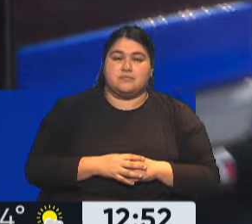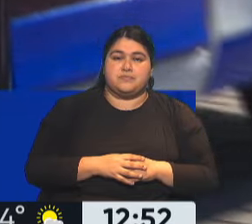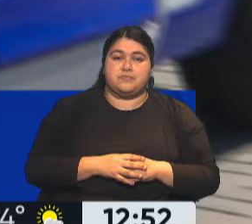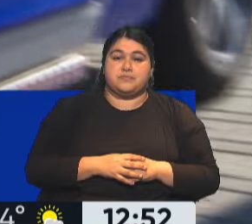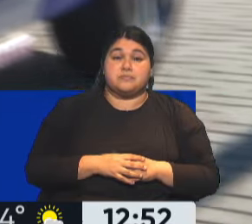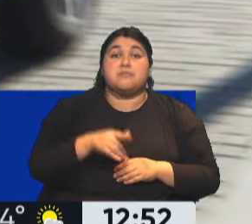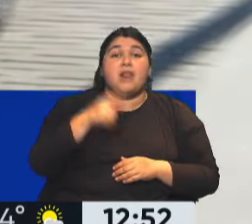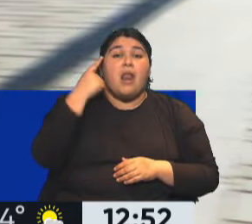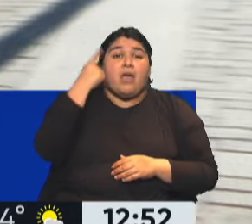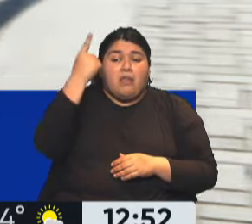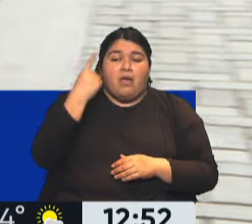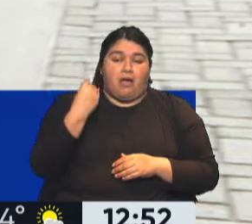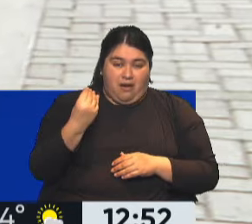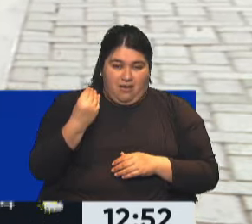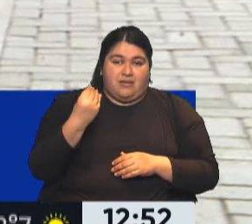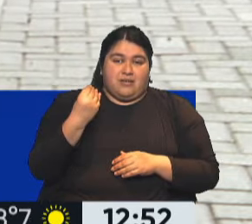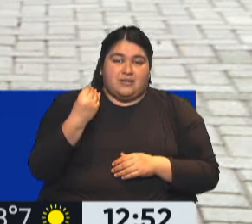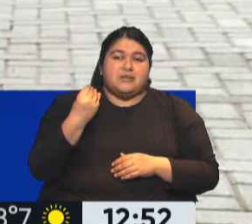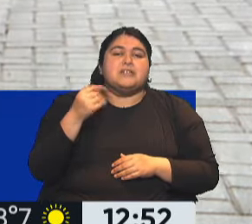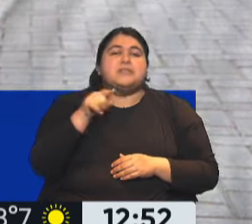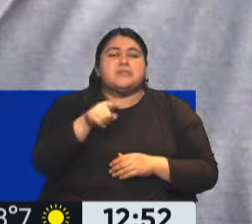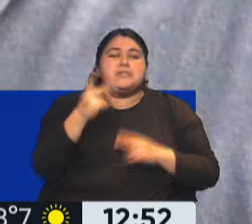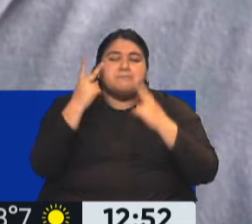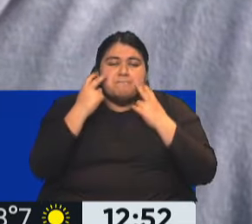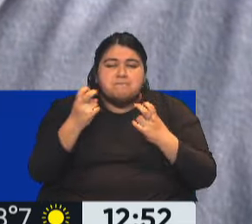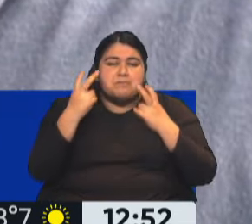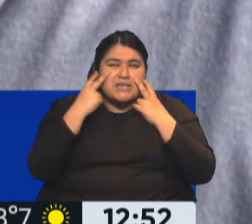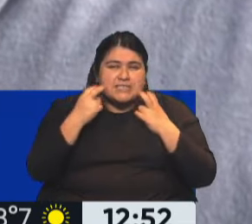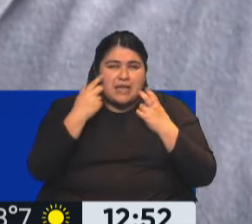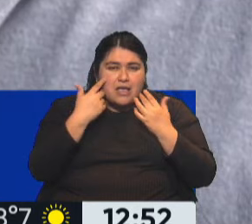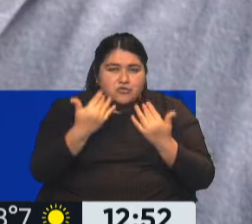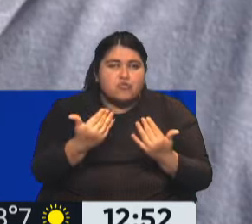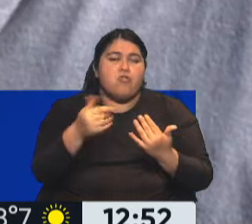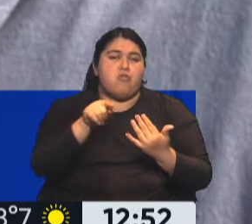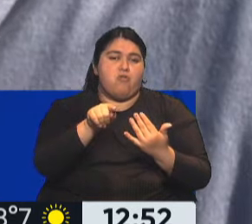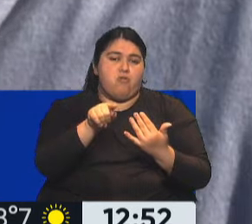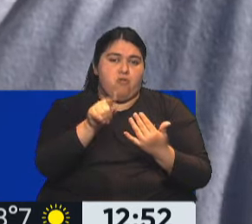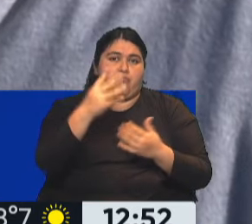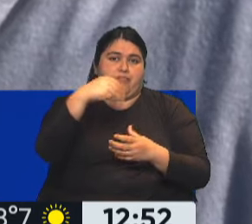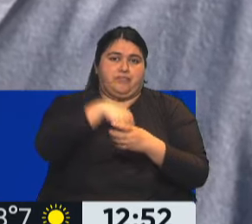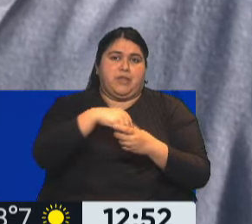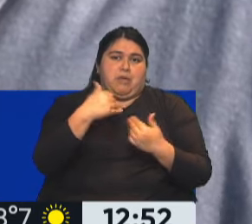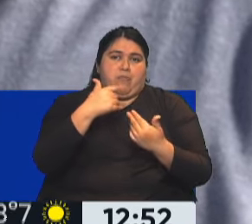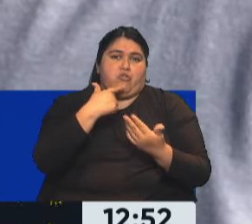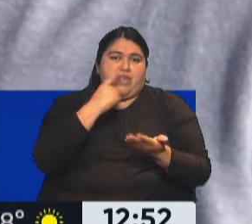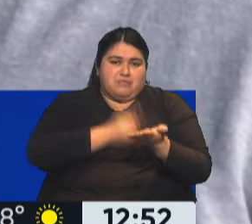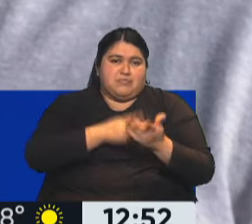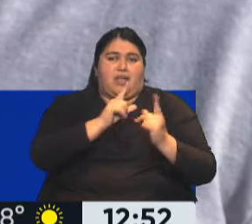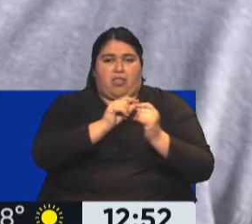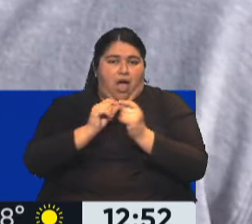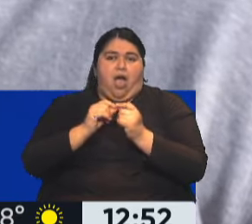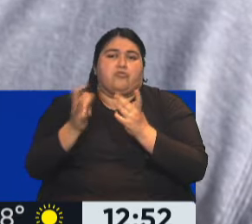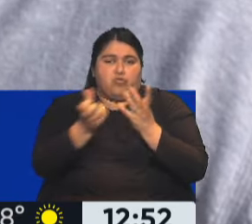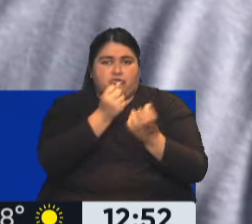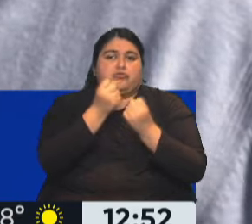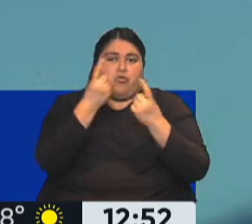La idea es realizar toda la investigación para tomar los datos necesarios para